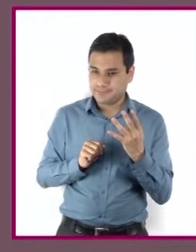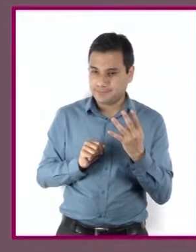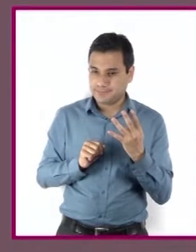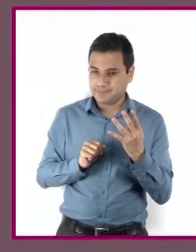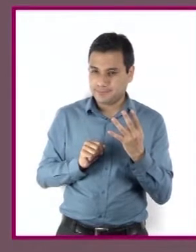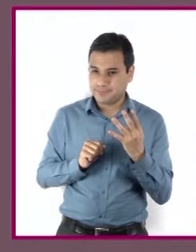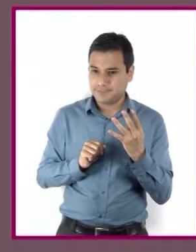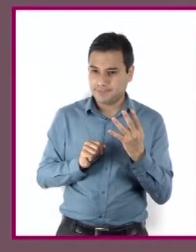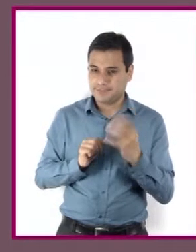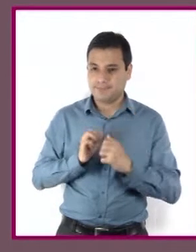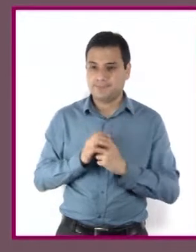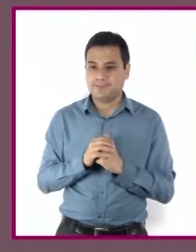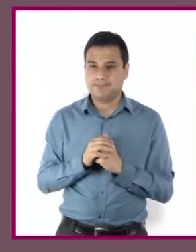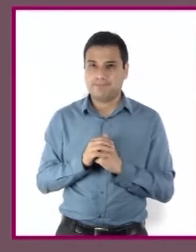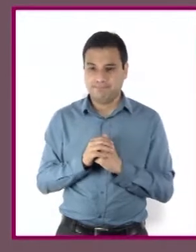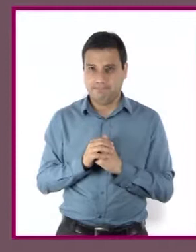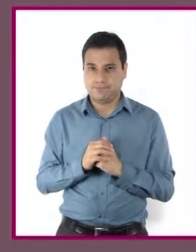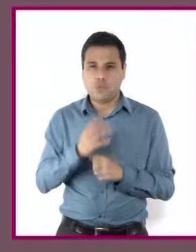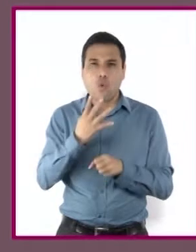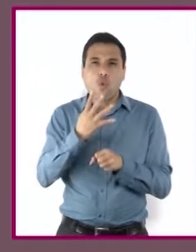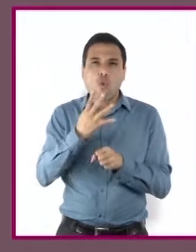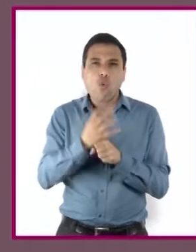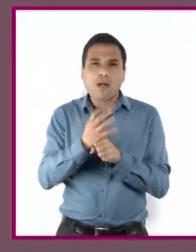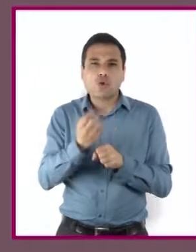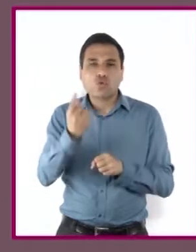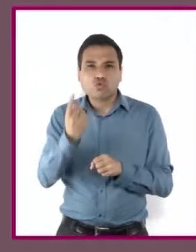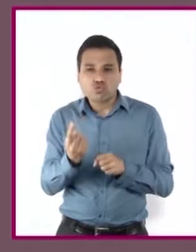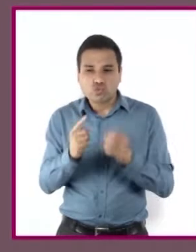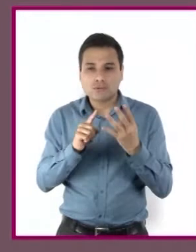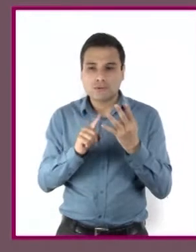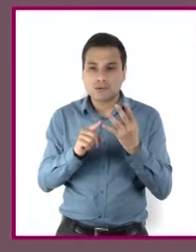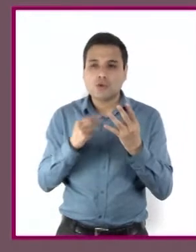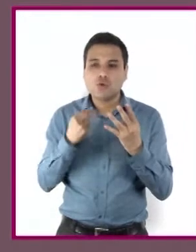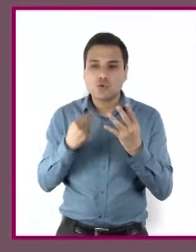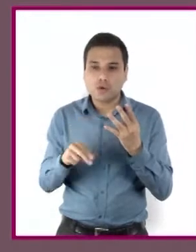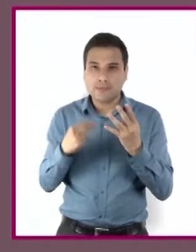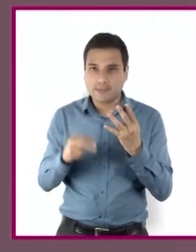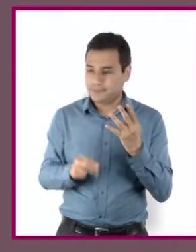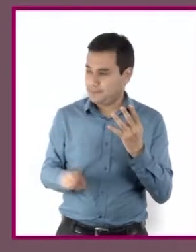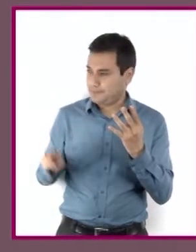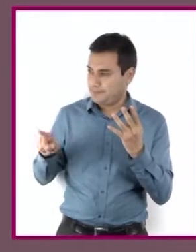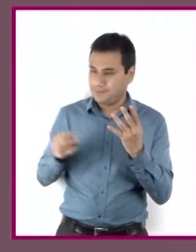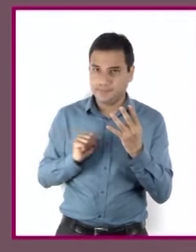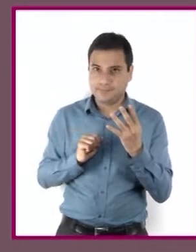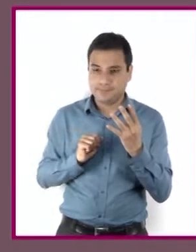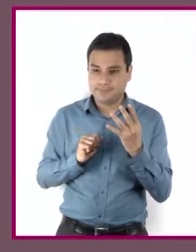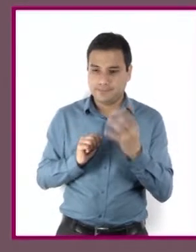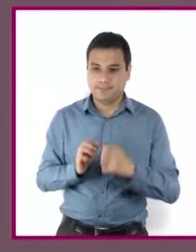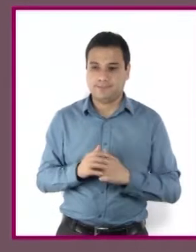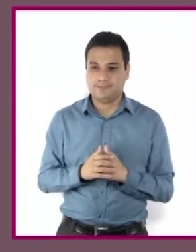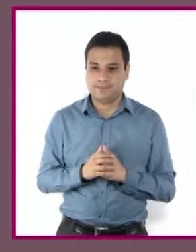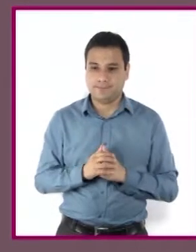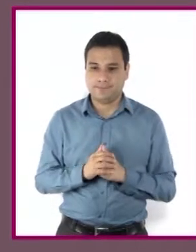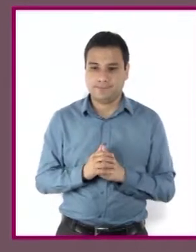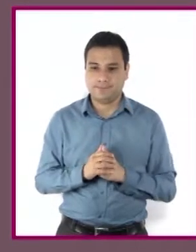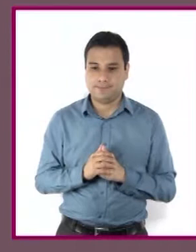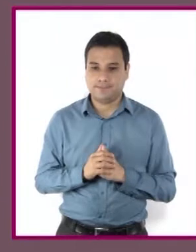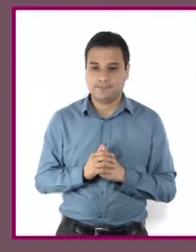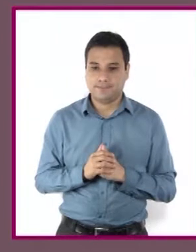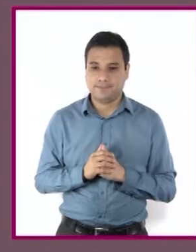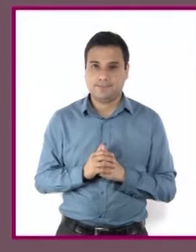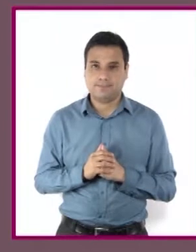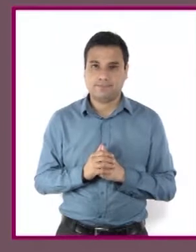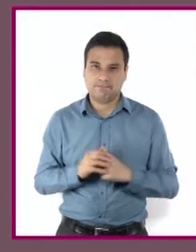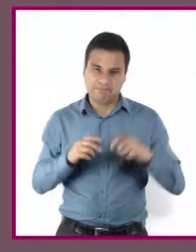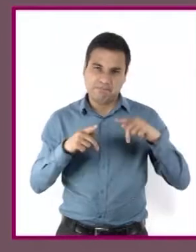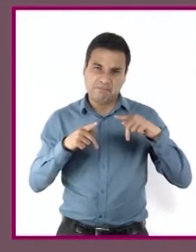Yohualijecatl. Al cuarto y más pequeño llamaban Omitecutli, y por otro nombre Maquiscoatl, y los mexicas le